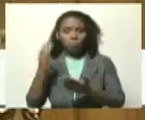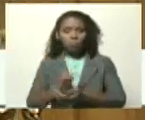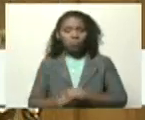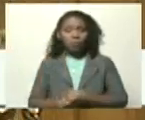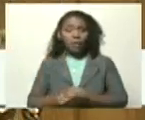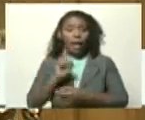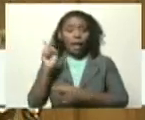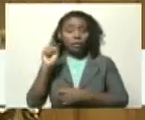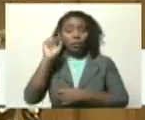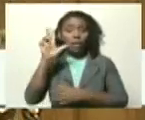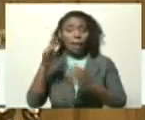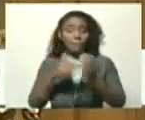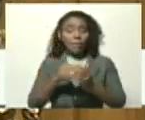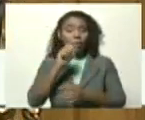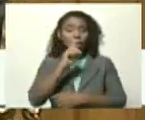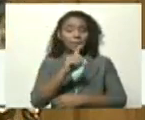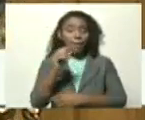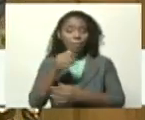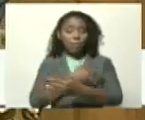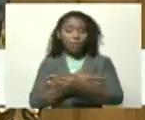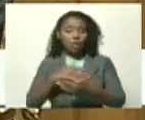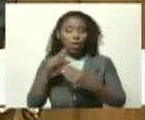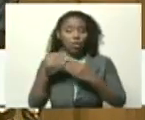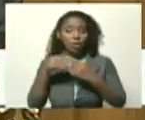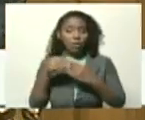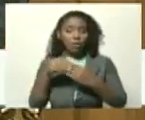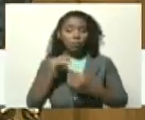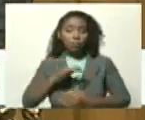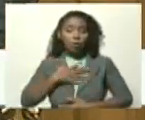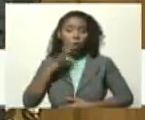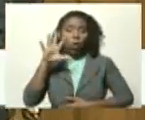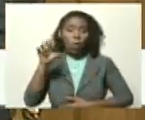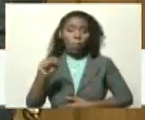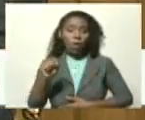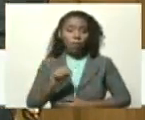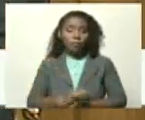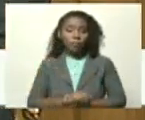3.100 millones de dólares se hubieran podido comprar